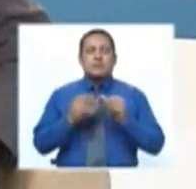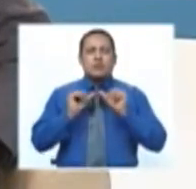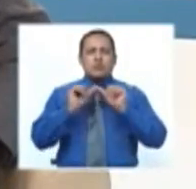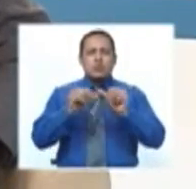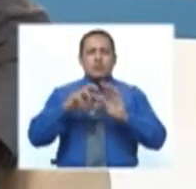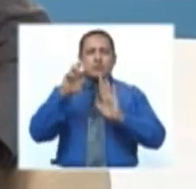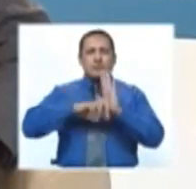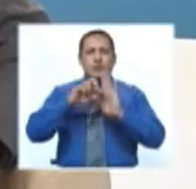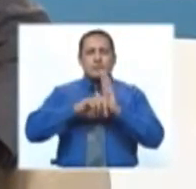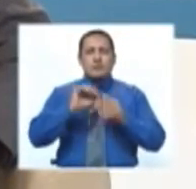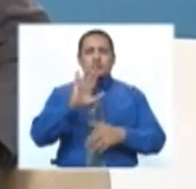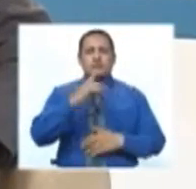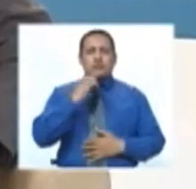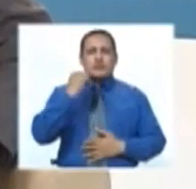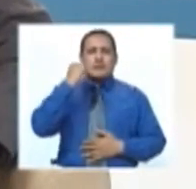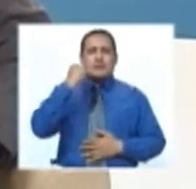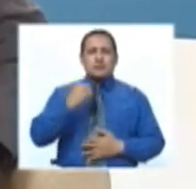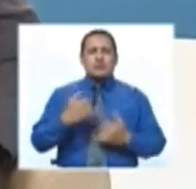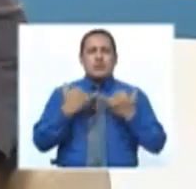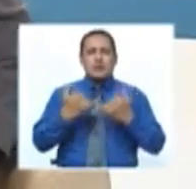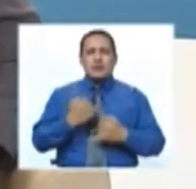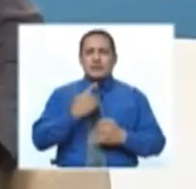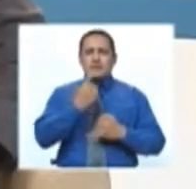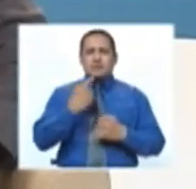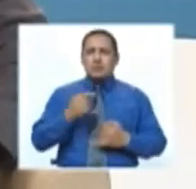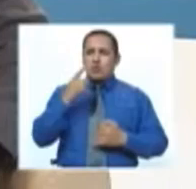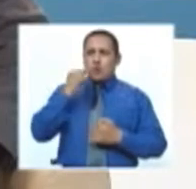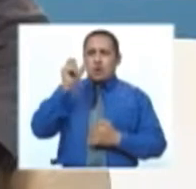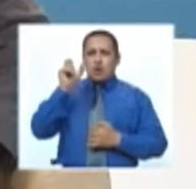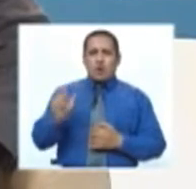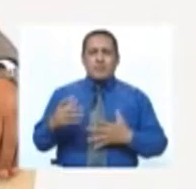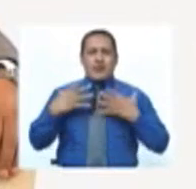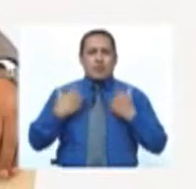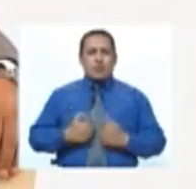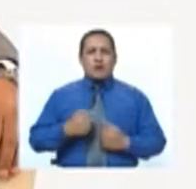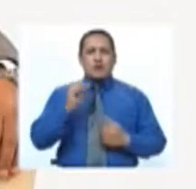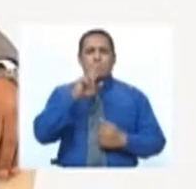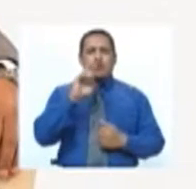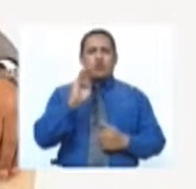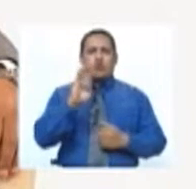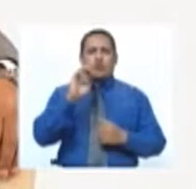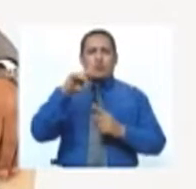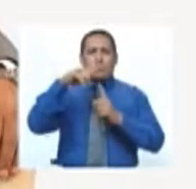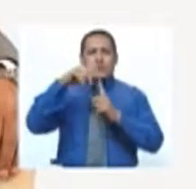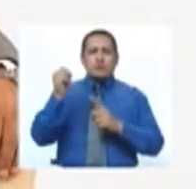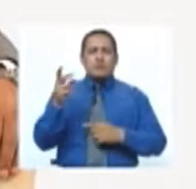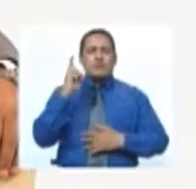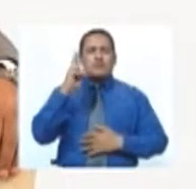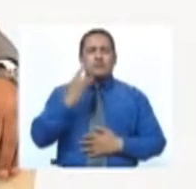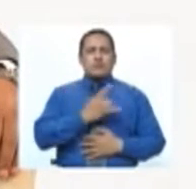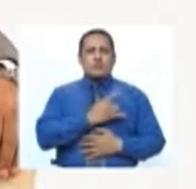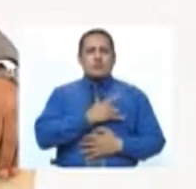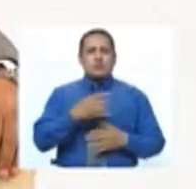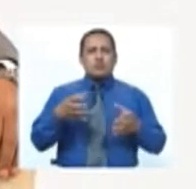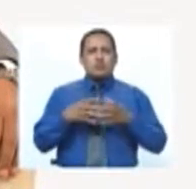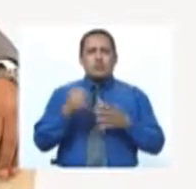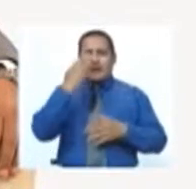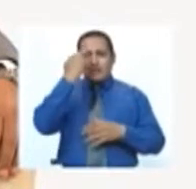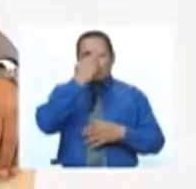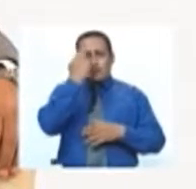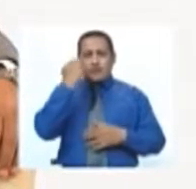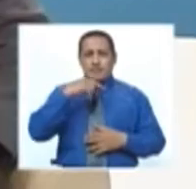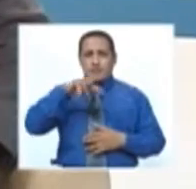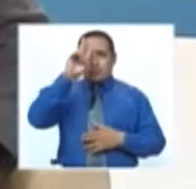Seguimos con el programa Tus Derechos y estamos ahora con el doctor Roberto Jiménez. Él es profesor universitario de la Pontificia